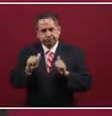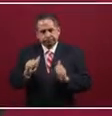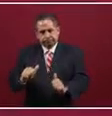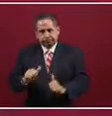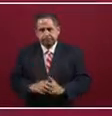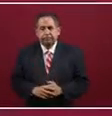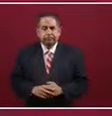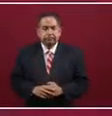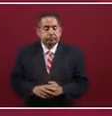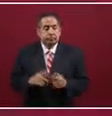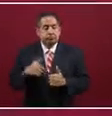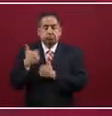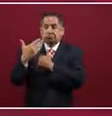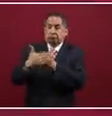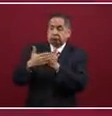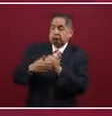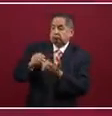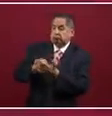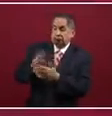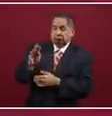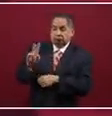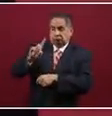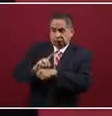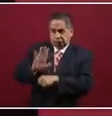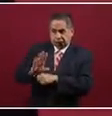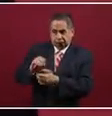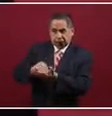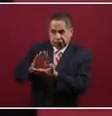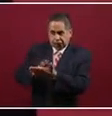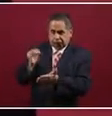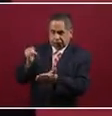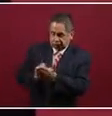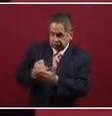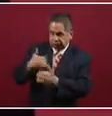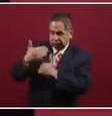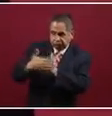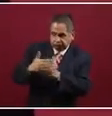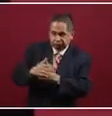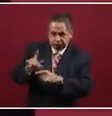No hay una amenaza de tarifas en 90 días, o en 45, o en 30.